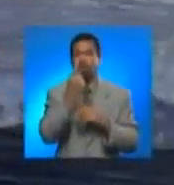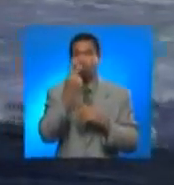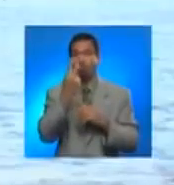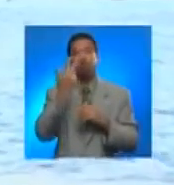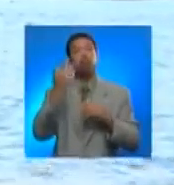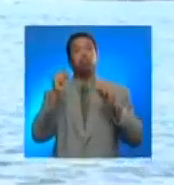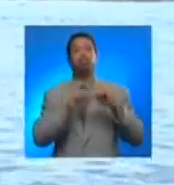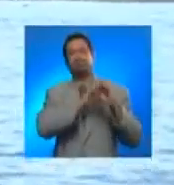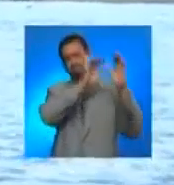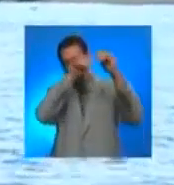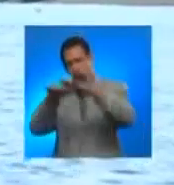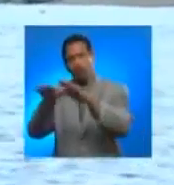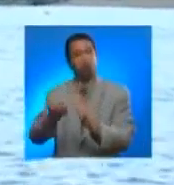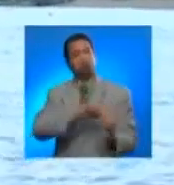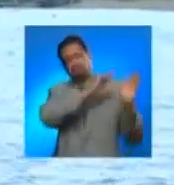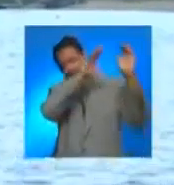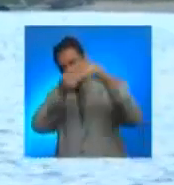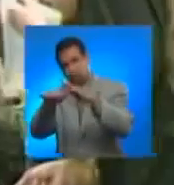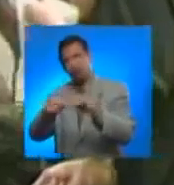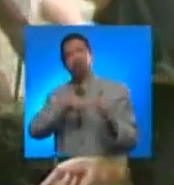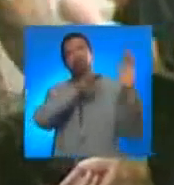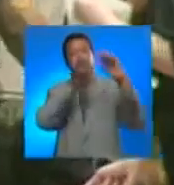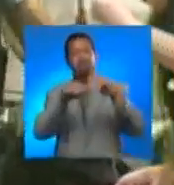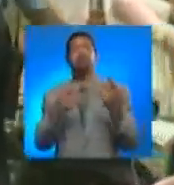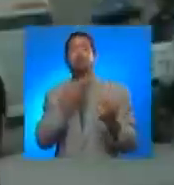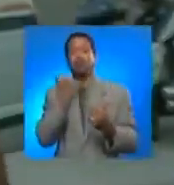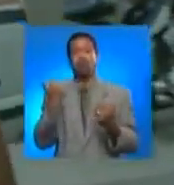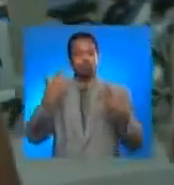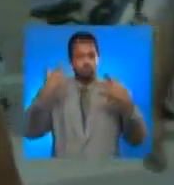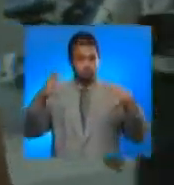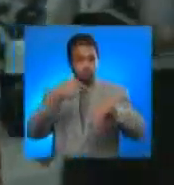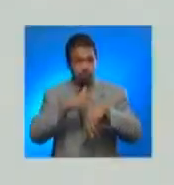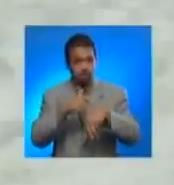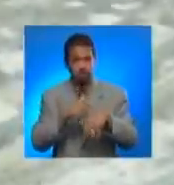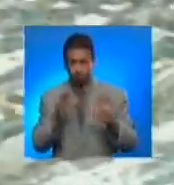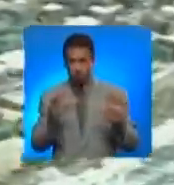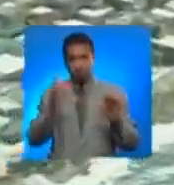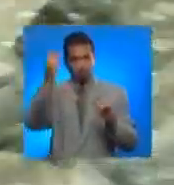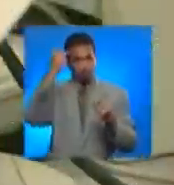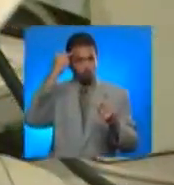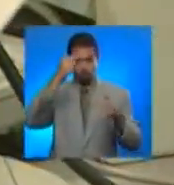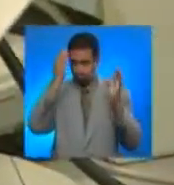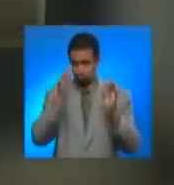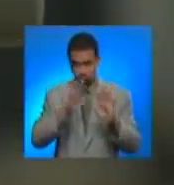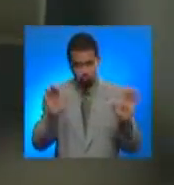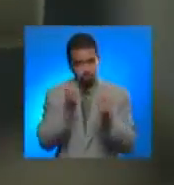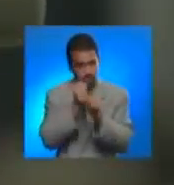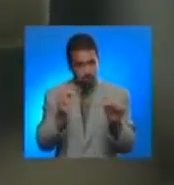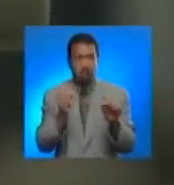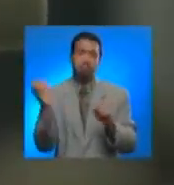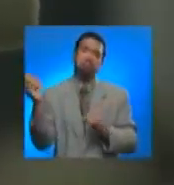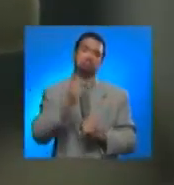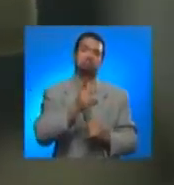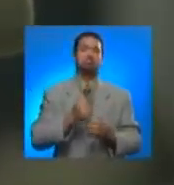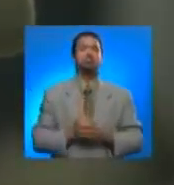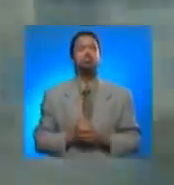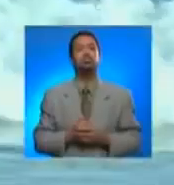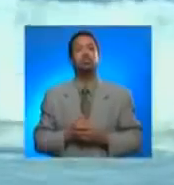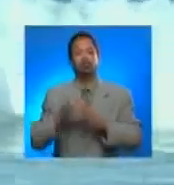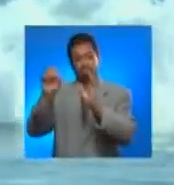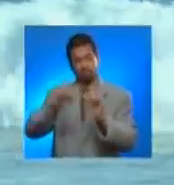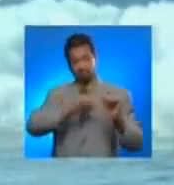o disminución en el nivel del mar. Esta es la alerta natural de la ocurrencia de un tsunami y debe ser tomado en cuenta de